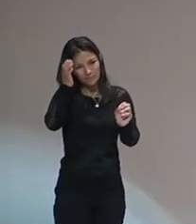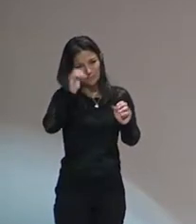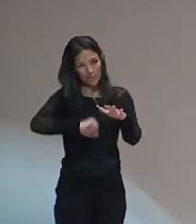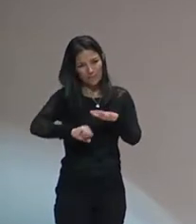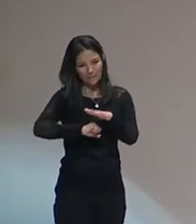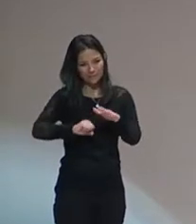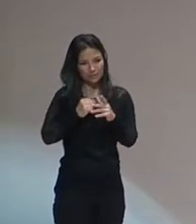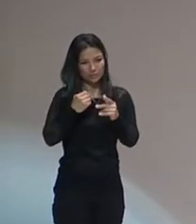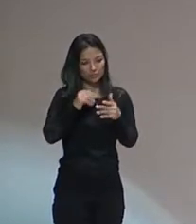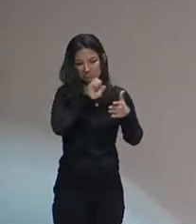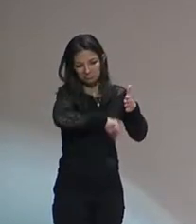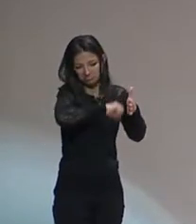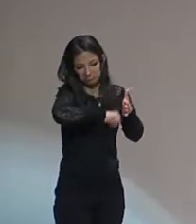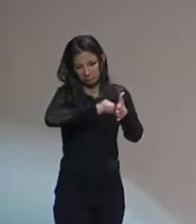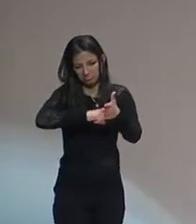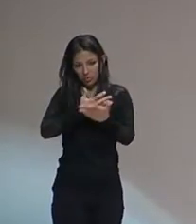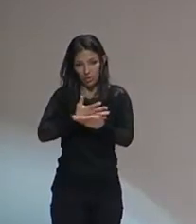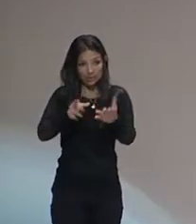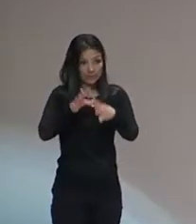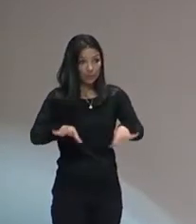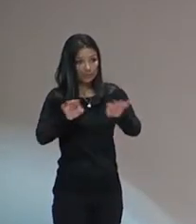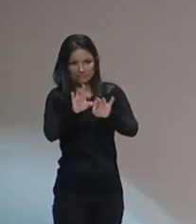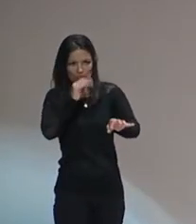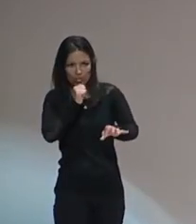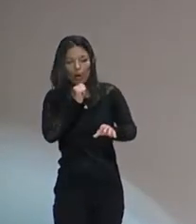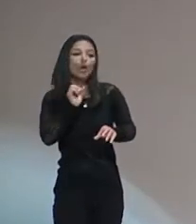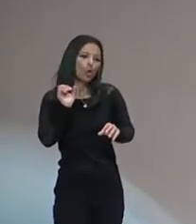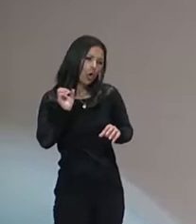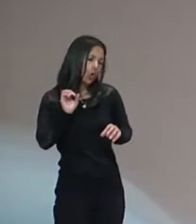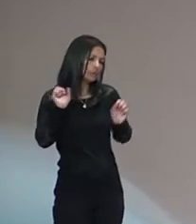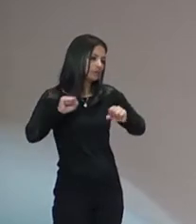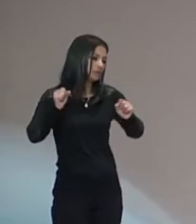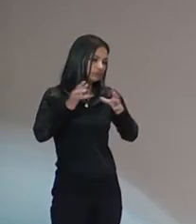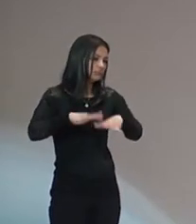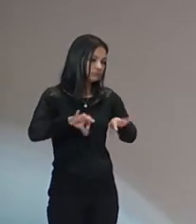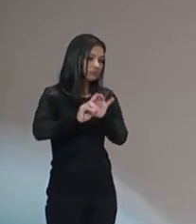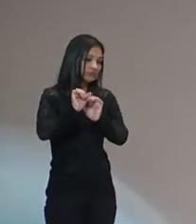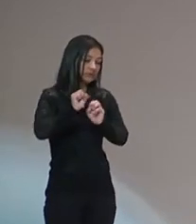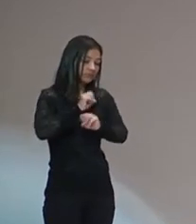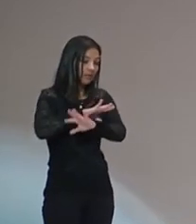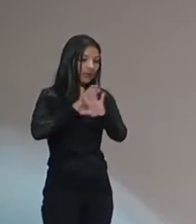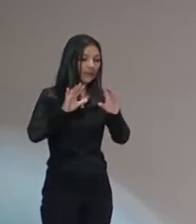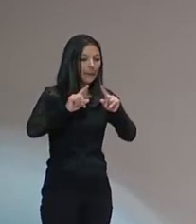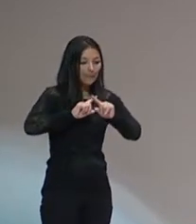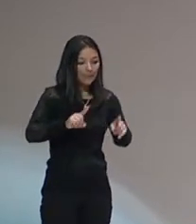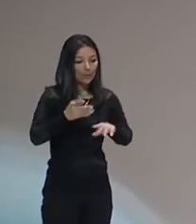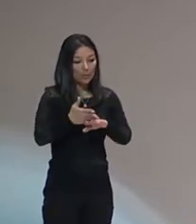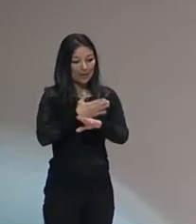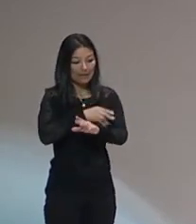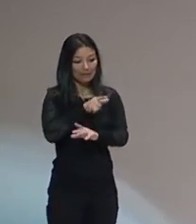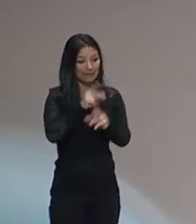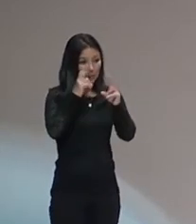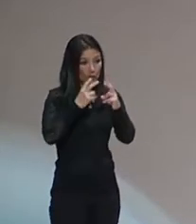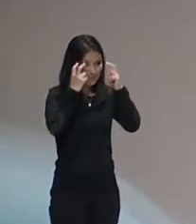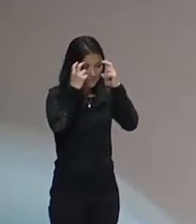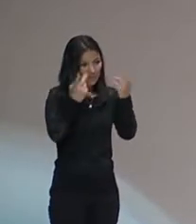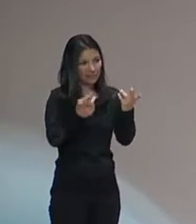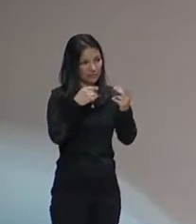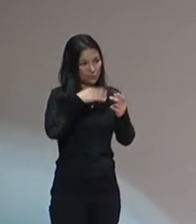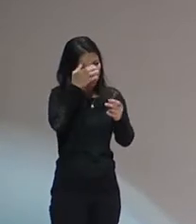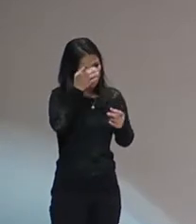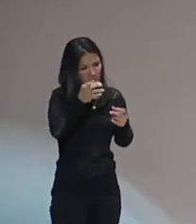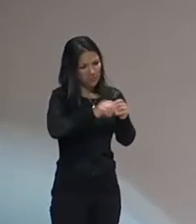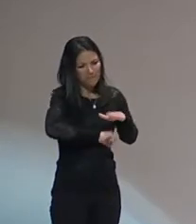las diferentes áreas no sean importantes. Claro que son importantes. Pero si esos conocimientos y esos conceptos